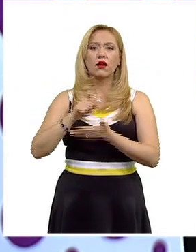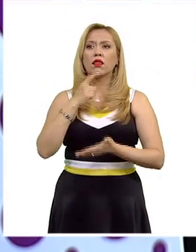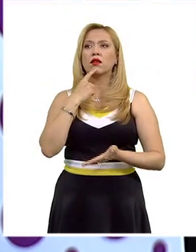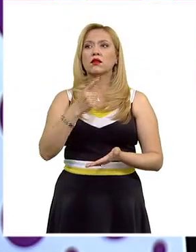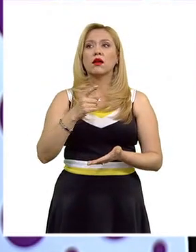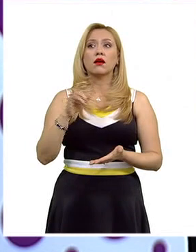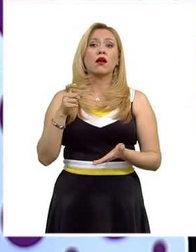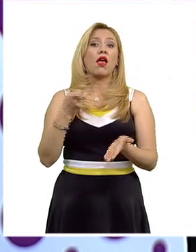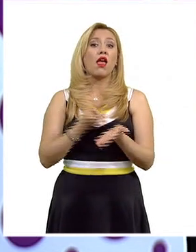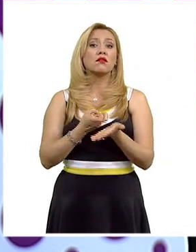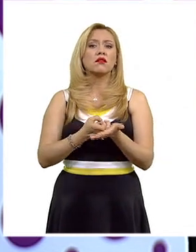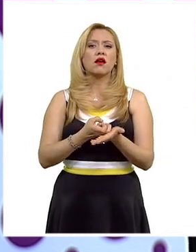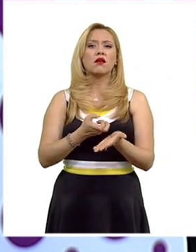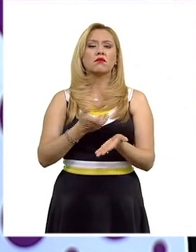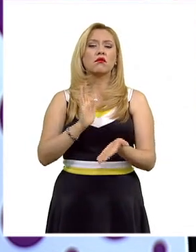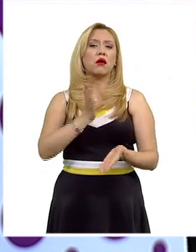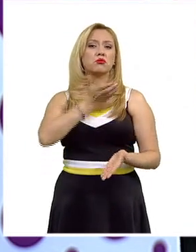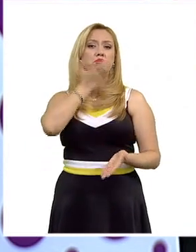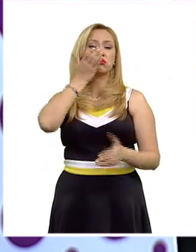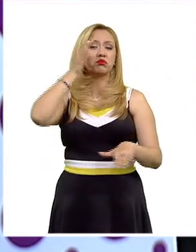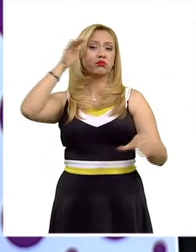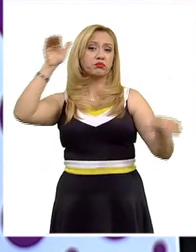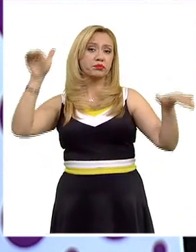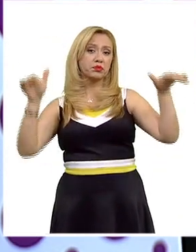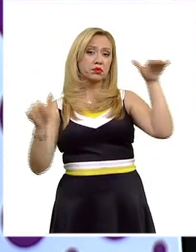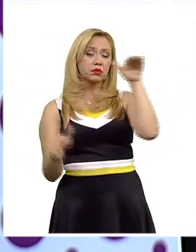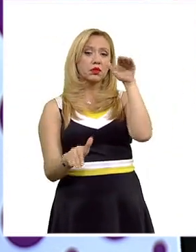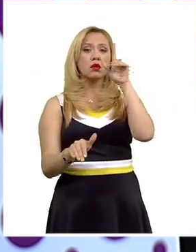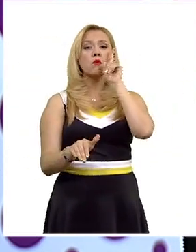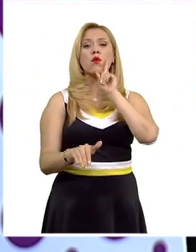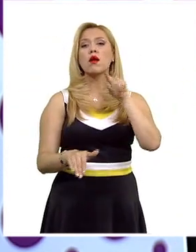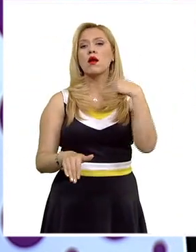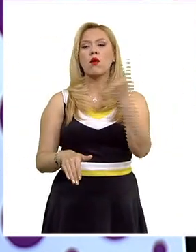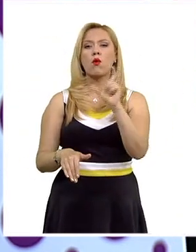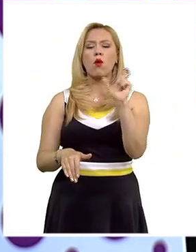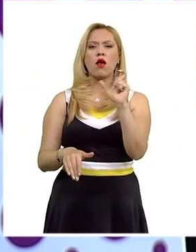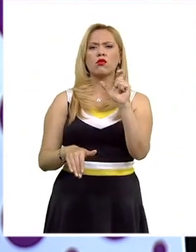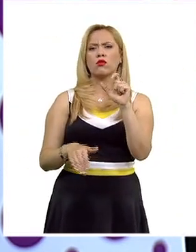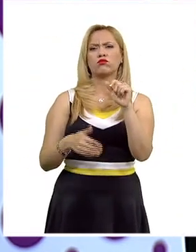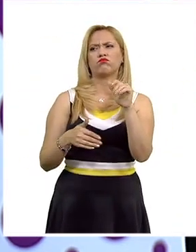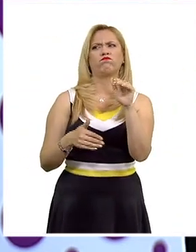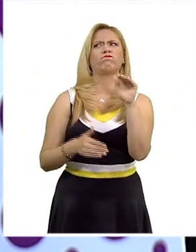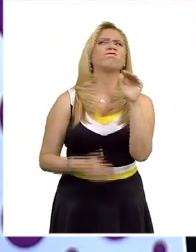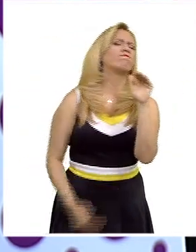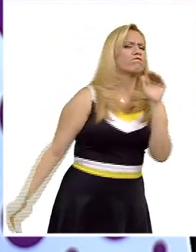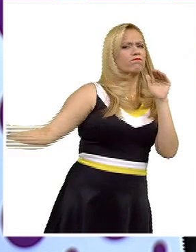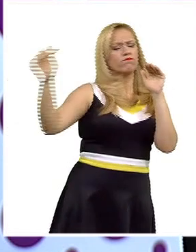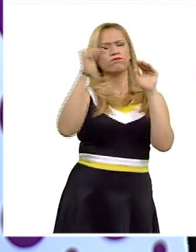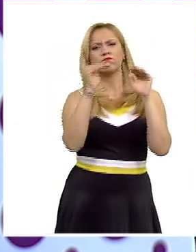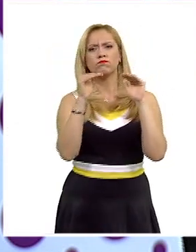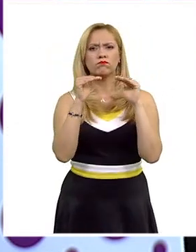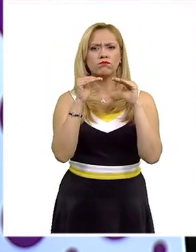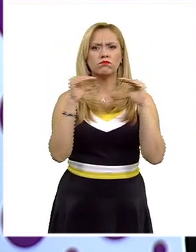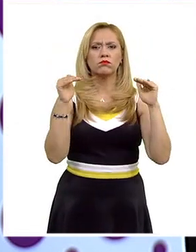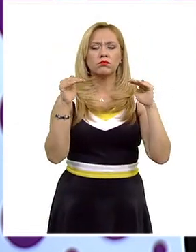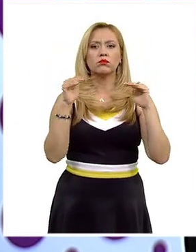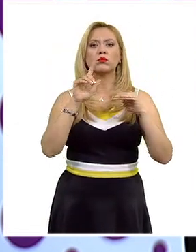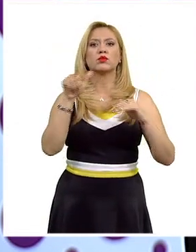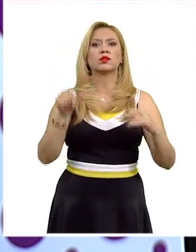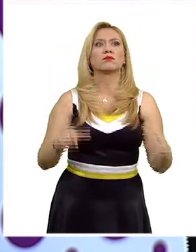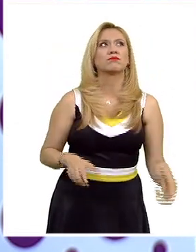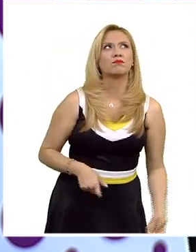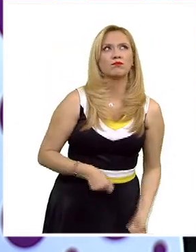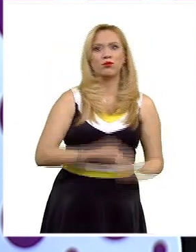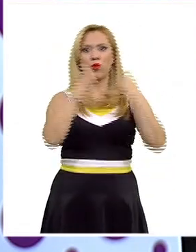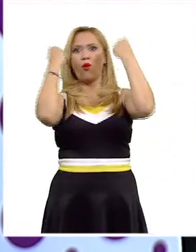está sustentando la desigualdad. O sea, cada vez que las mujeres nos salimos de la normatividad que está establecida, pues viene este mecanismo de